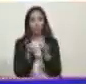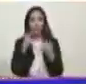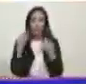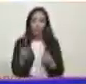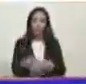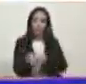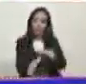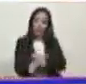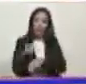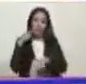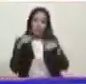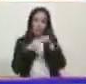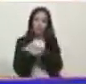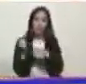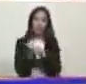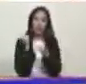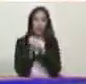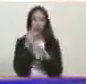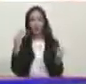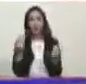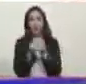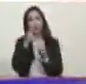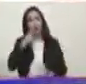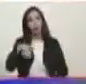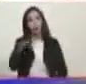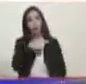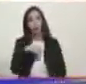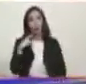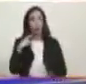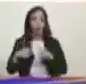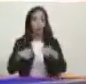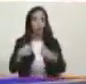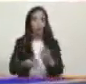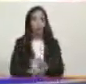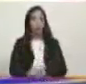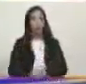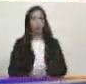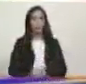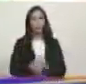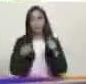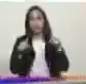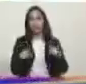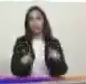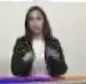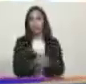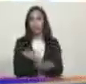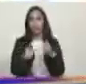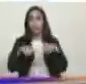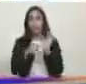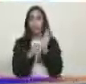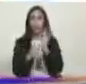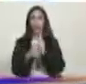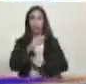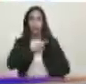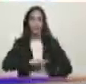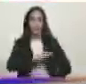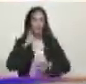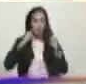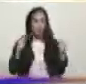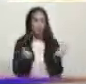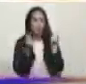verdadero gobierno de calle, junto al pueblo siempre. Hoy estamos en el lanzamiento,